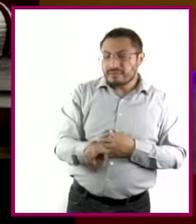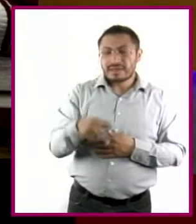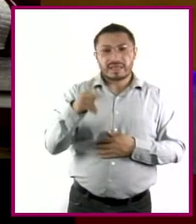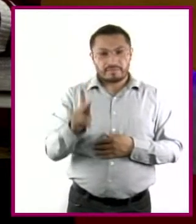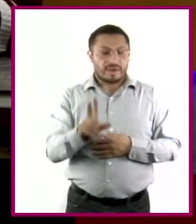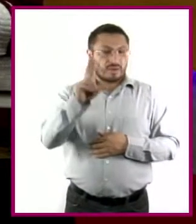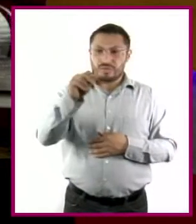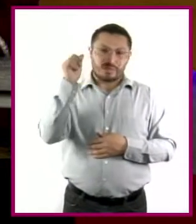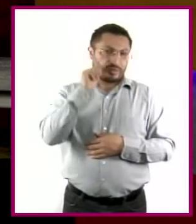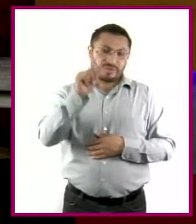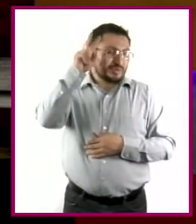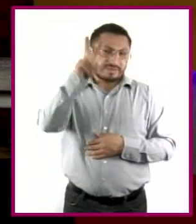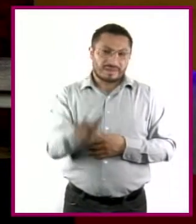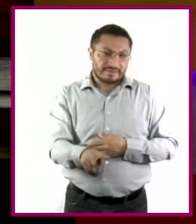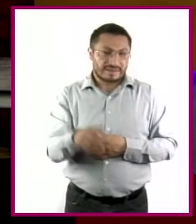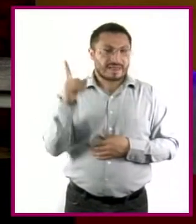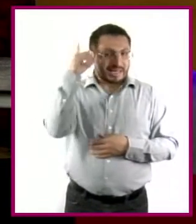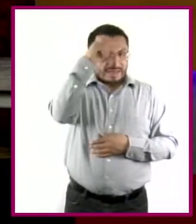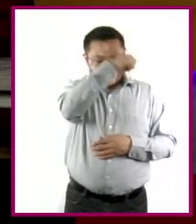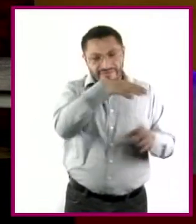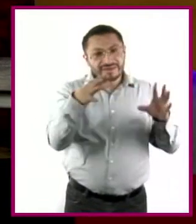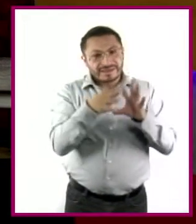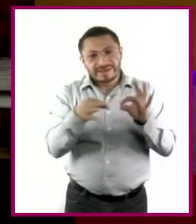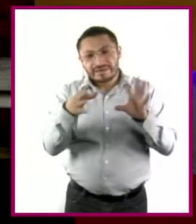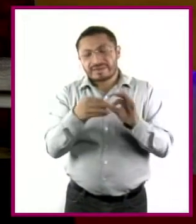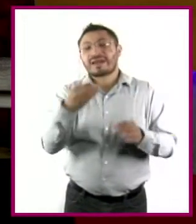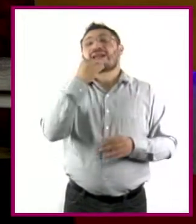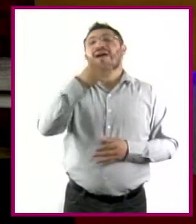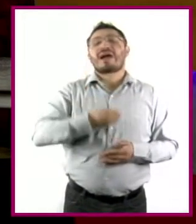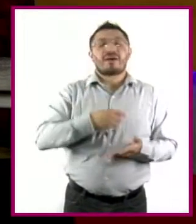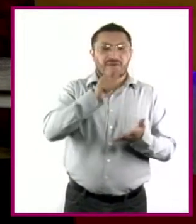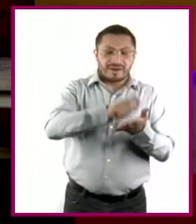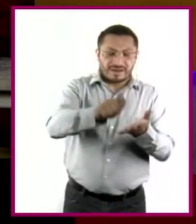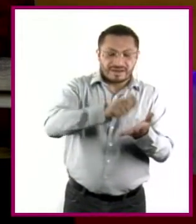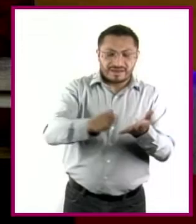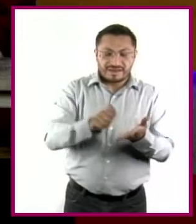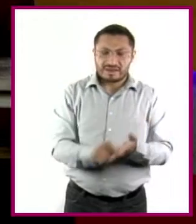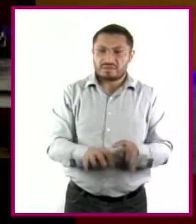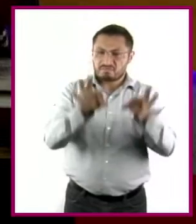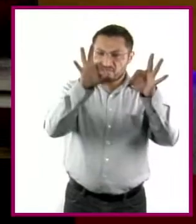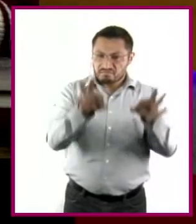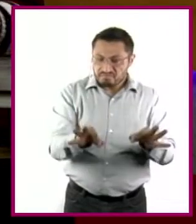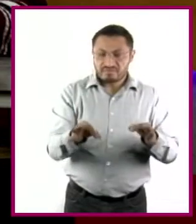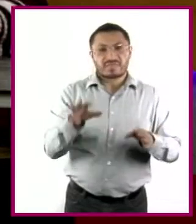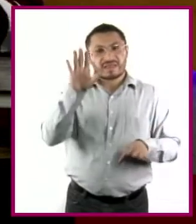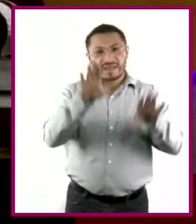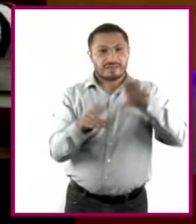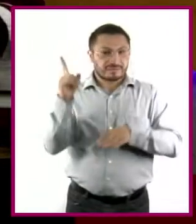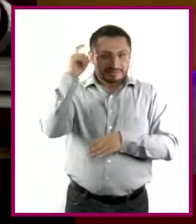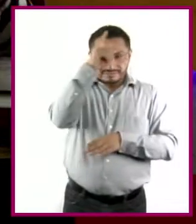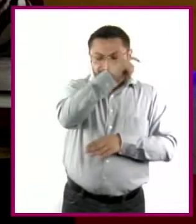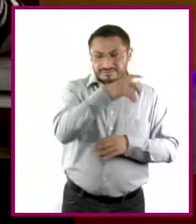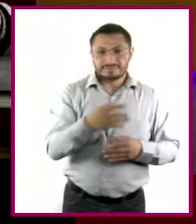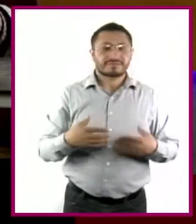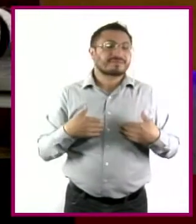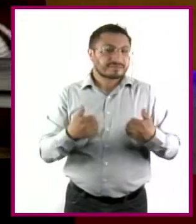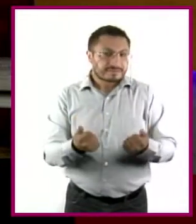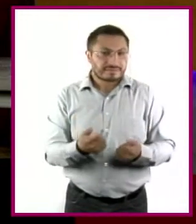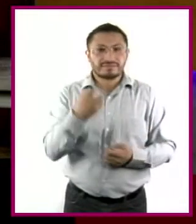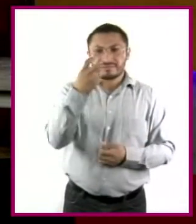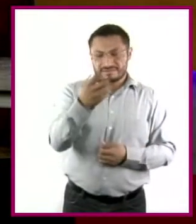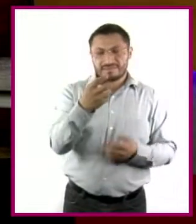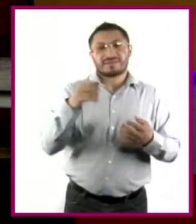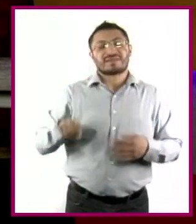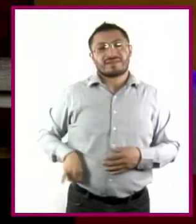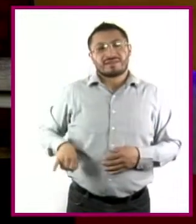son difíciles de sostener. Aunque sean escritas de manera muy elegante y complicada. Tienes razón, es parte de lo apasionante del